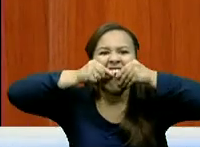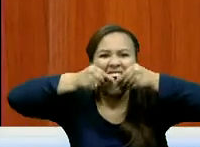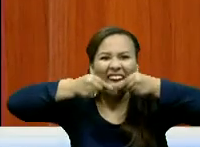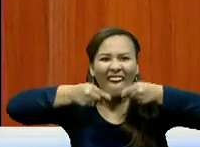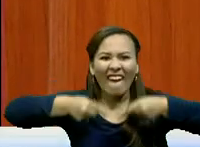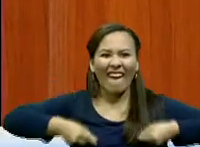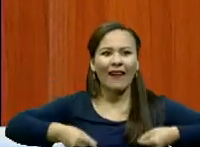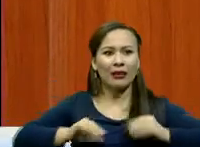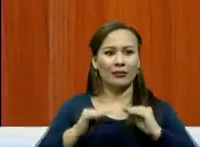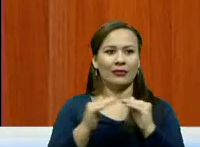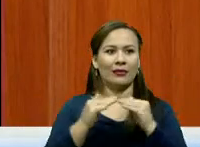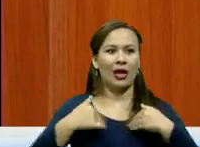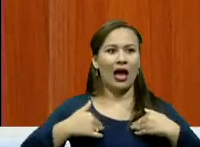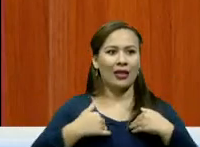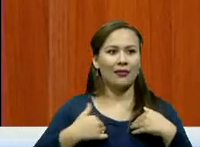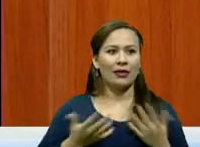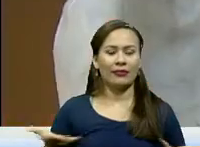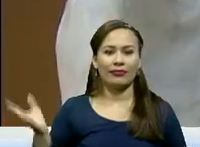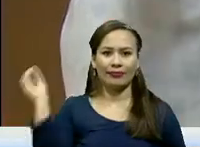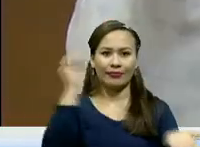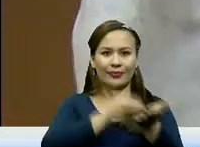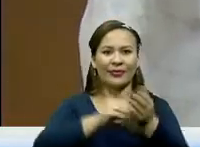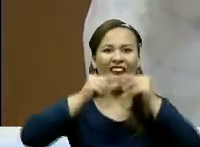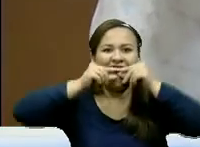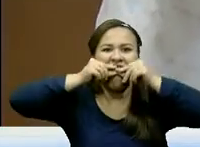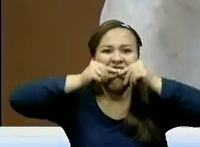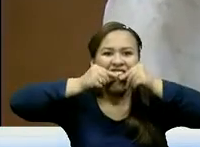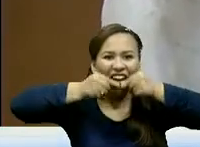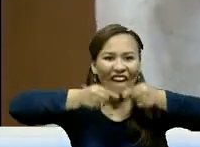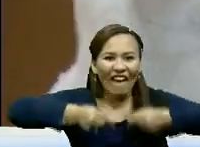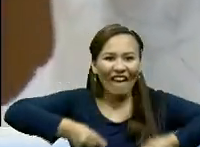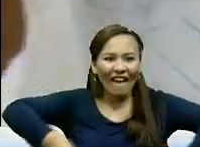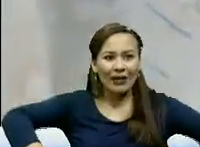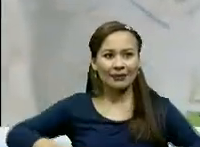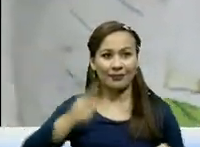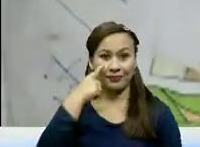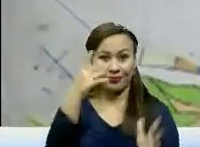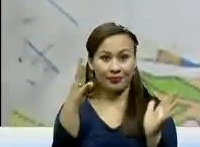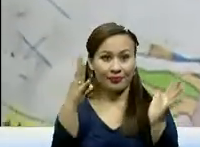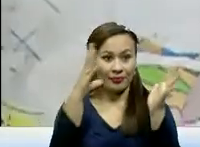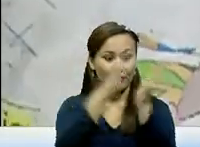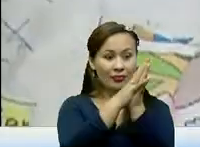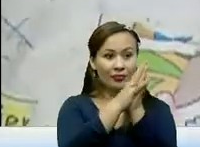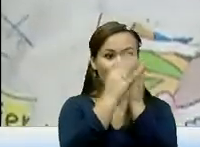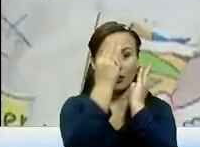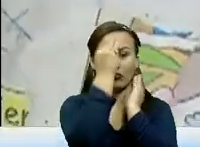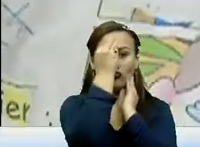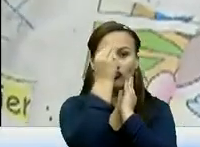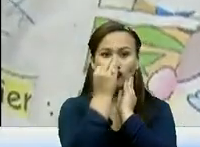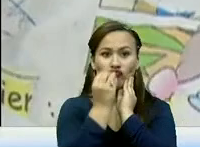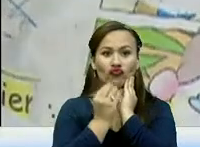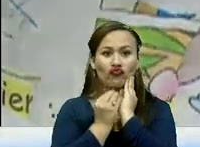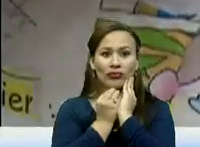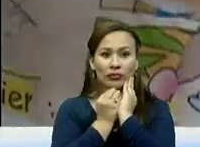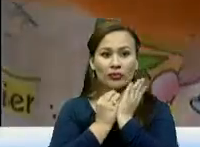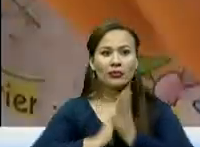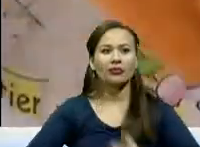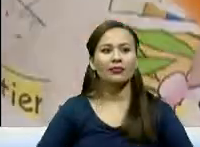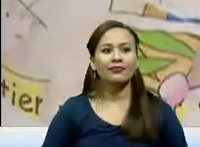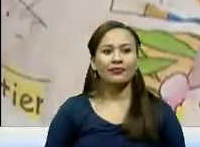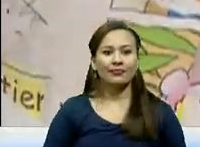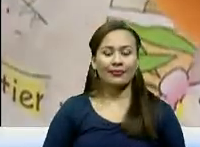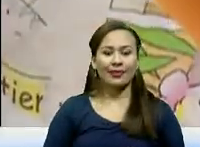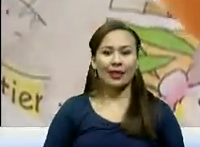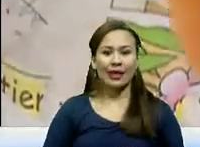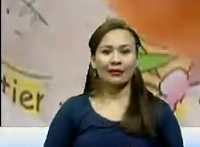los pumas o león americano, que también hay en la zona. El proceso de elaboración de la careta básicamente es papel engomado.